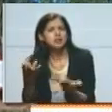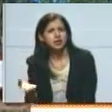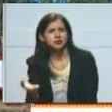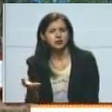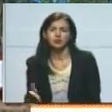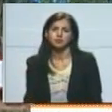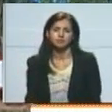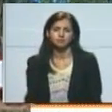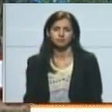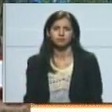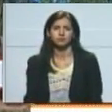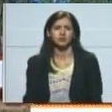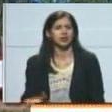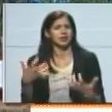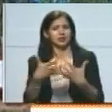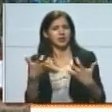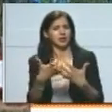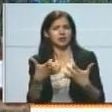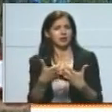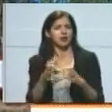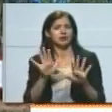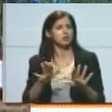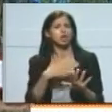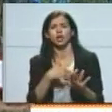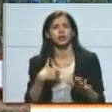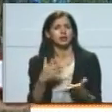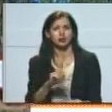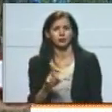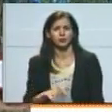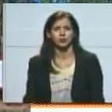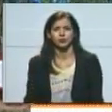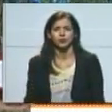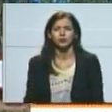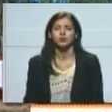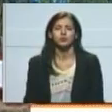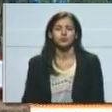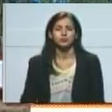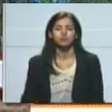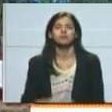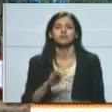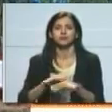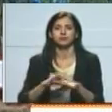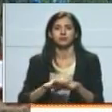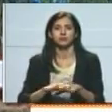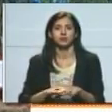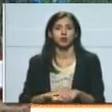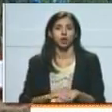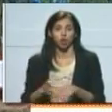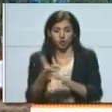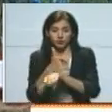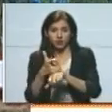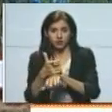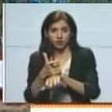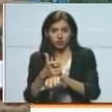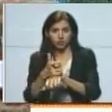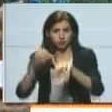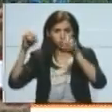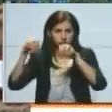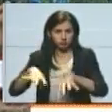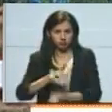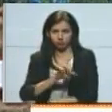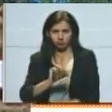no es la guerra que ustedes quieren. Y yo les voy a decir algo, nosotros no nos vamos a ir. Nuestras tropas están